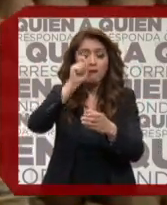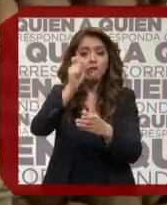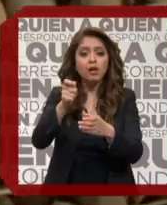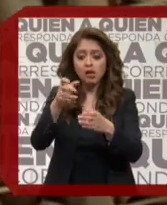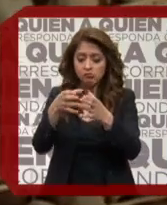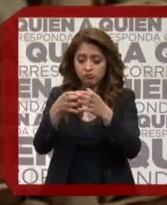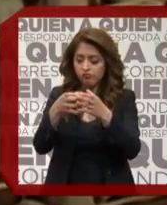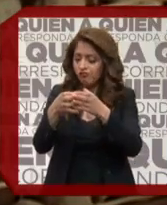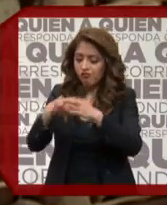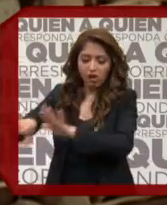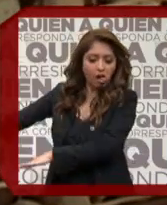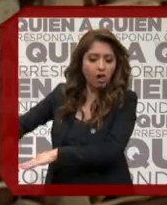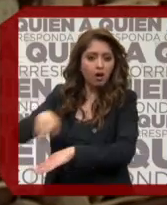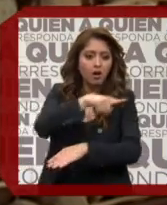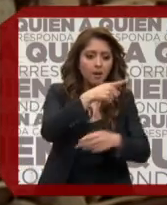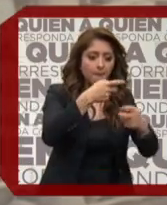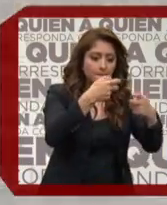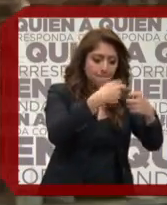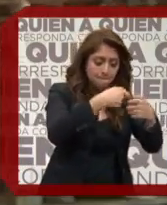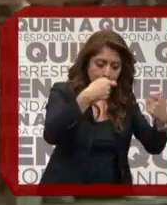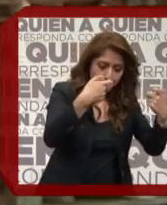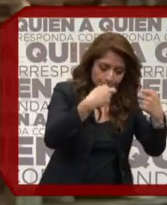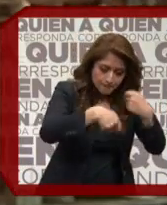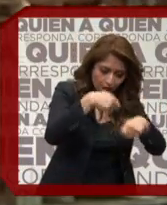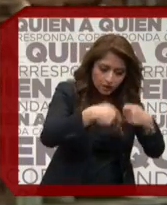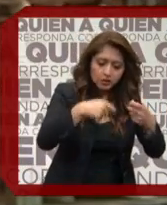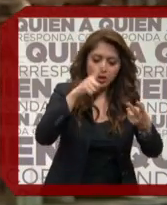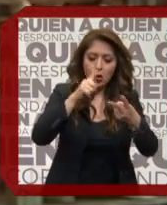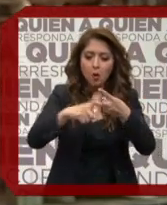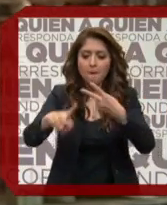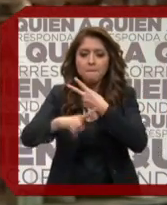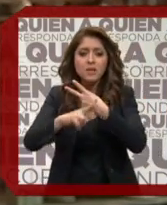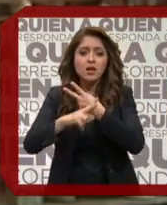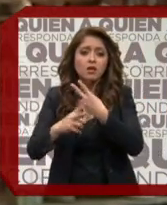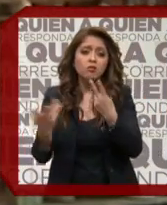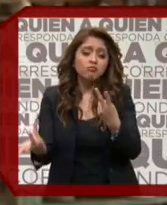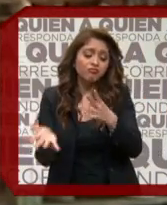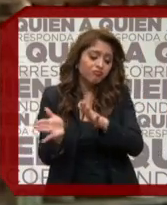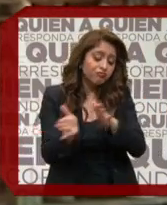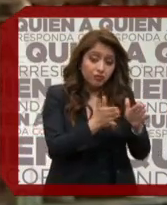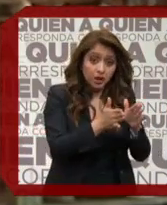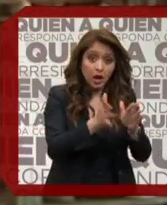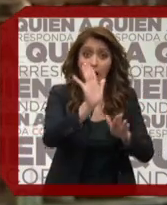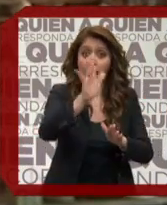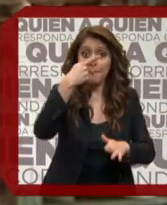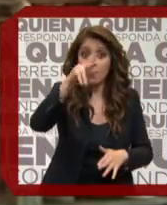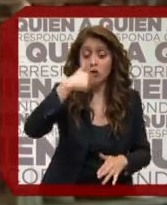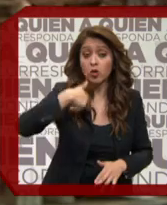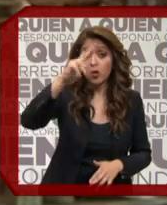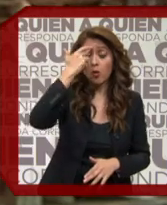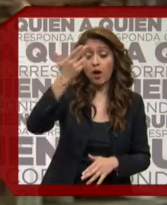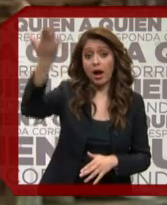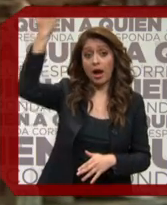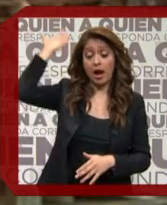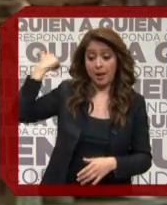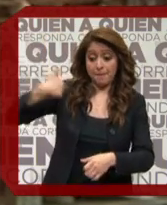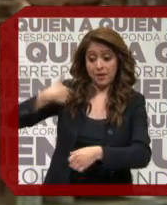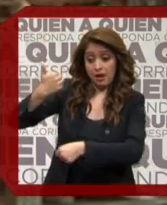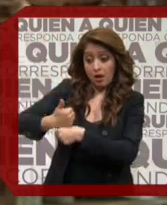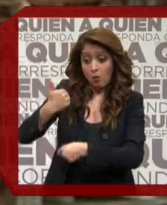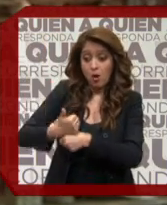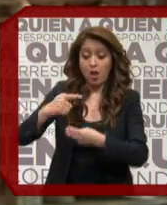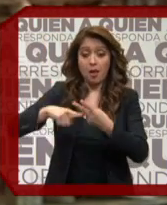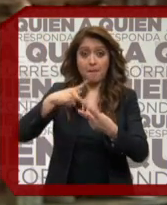como una forma de recordar tiempos de antaño, donde mi abuelo, mi padre lo usaban,